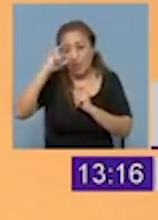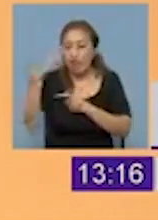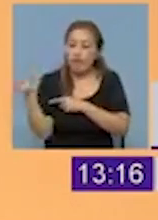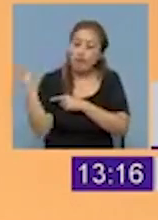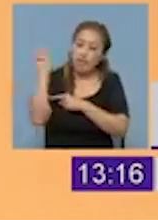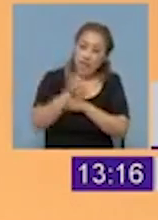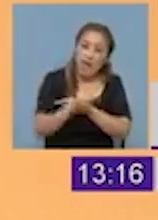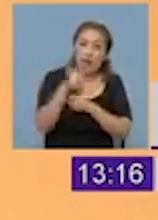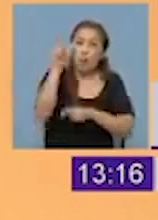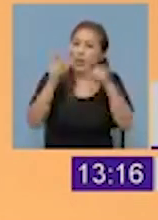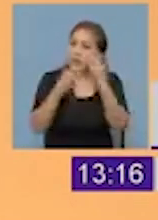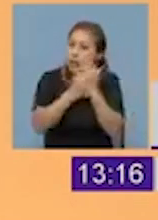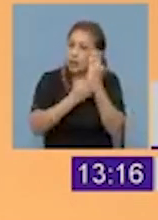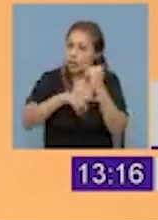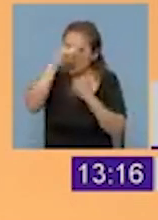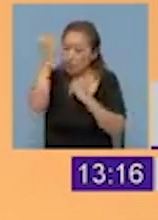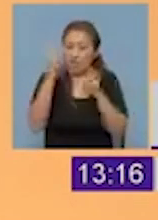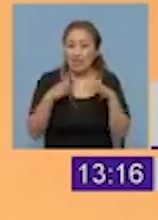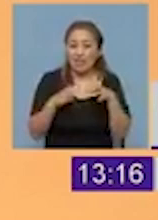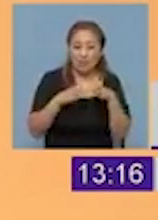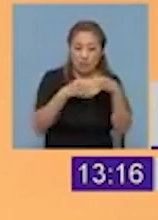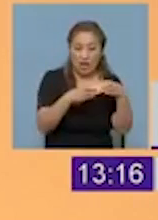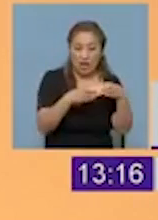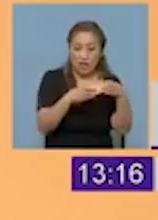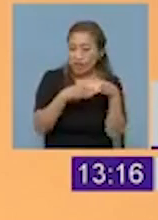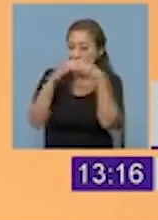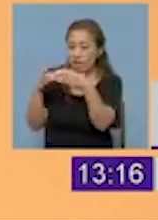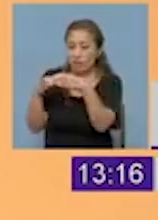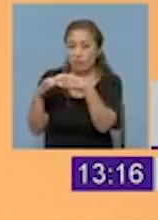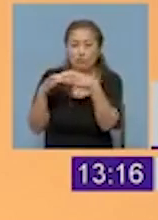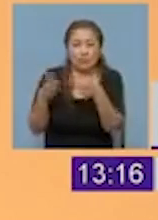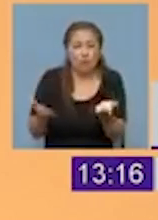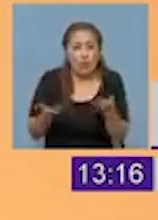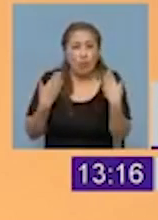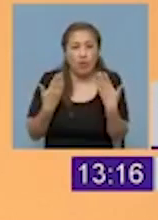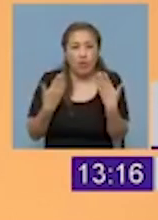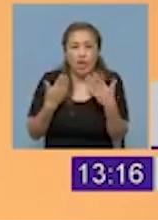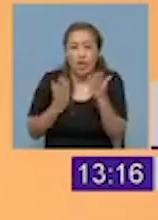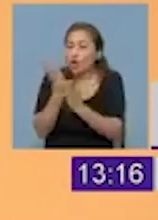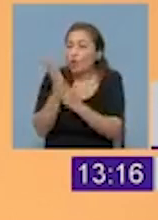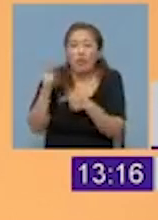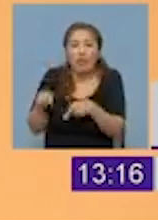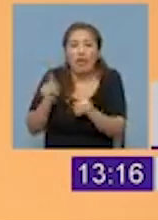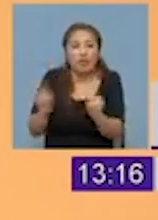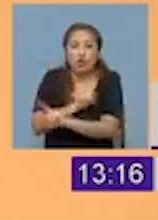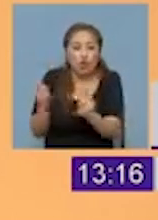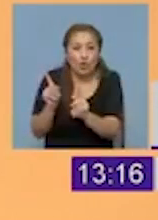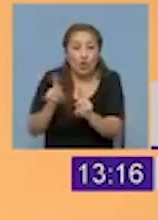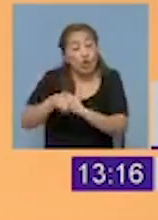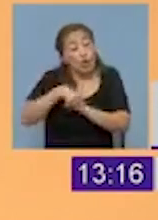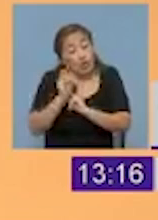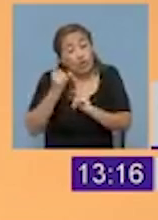funcionarios de la nación muchos pretendían que traslademos el pueblo primero era lo más grande siendo el pueblo no puede seguir manos todavía extraerá y otro que decía bueno